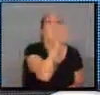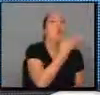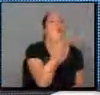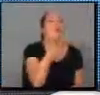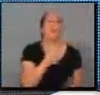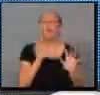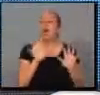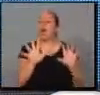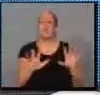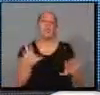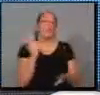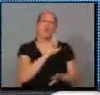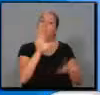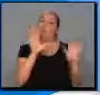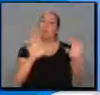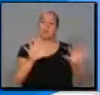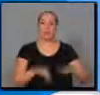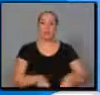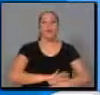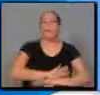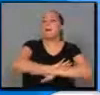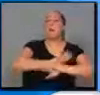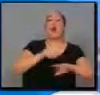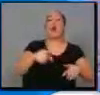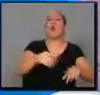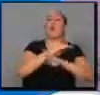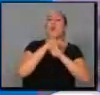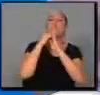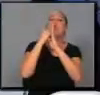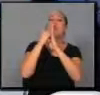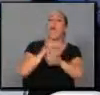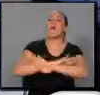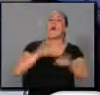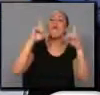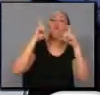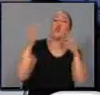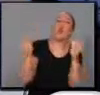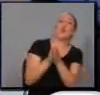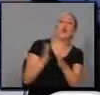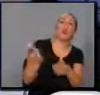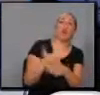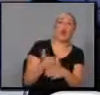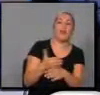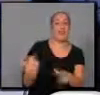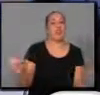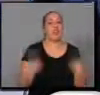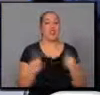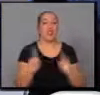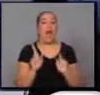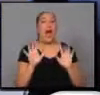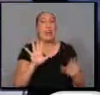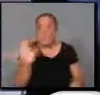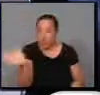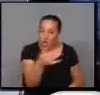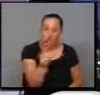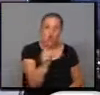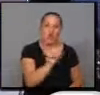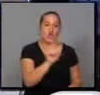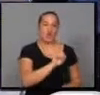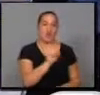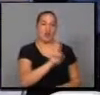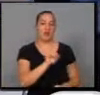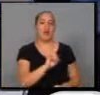somos las mujeres. Nunca más una foto, muchachos, con nuestras novias. Y bueno, no, ¿okay? Para no debe funcionar para todos así. No. Es verdad. Convengamos